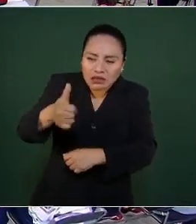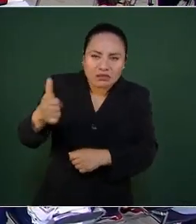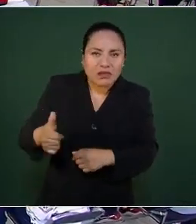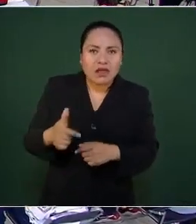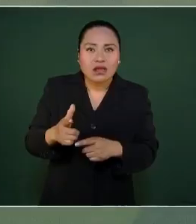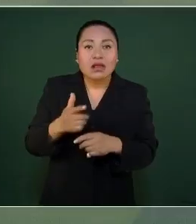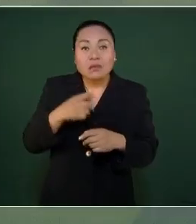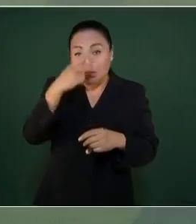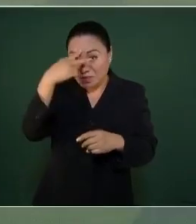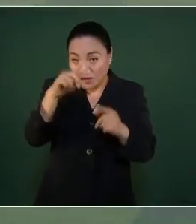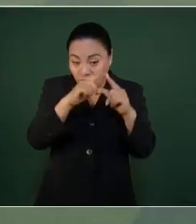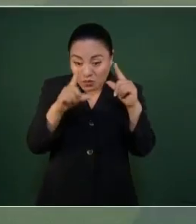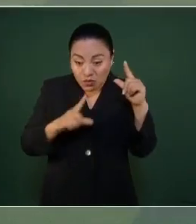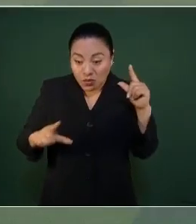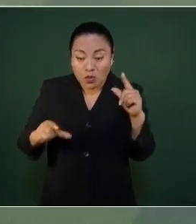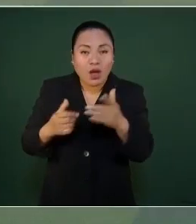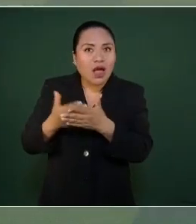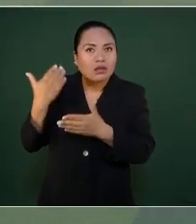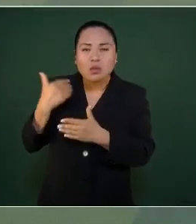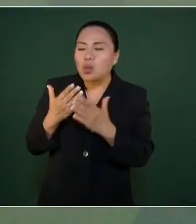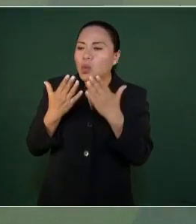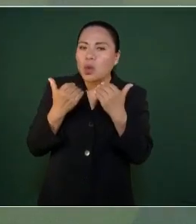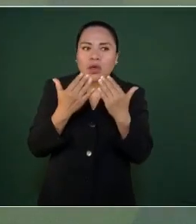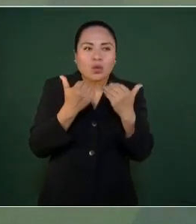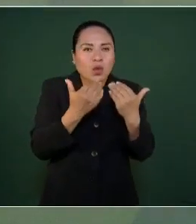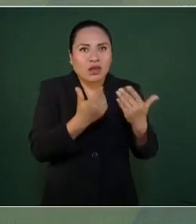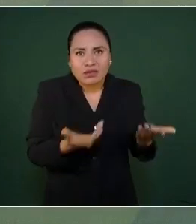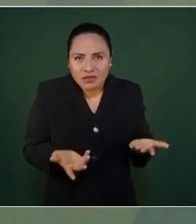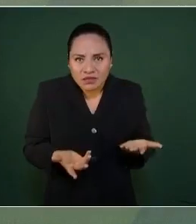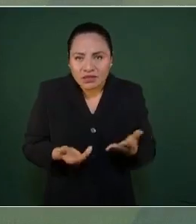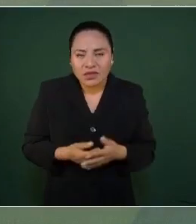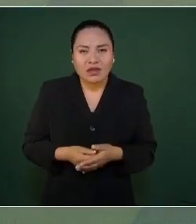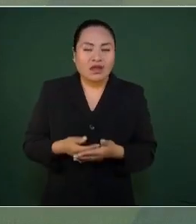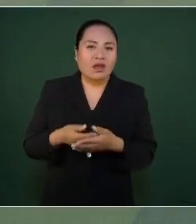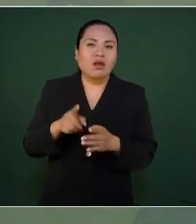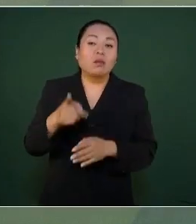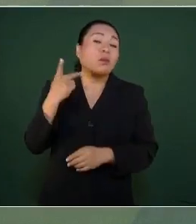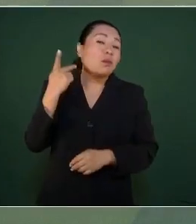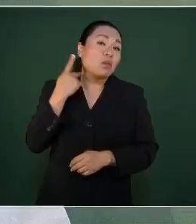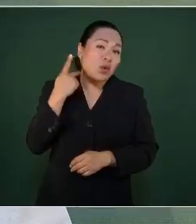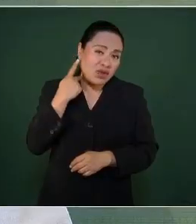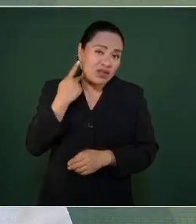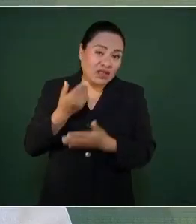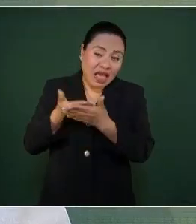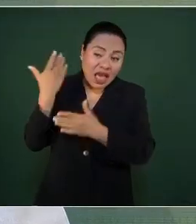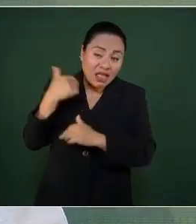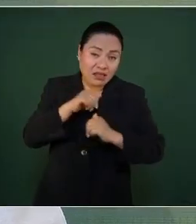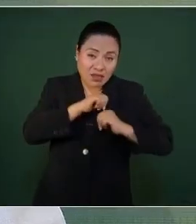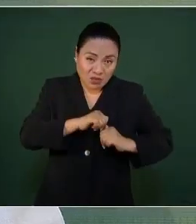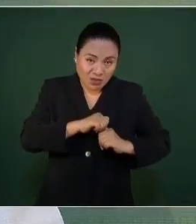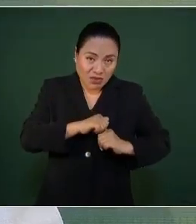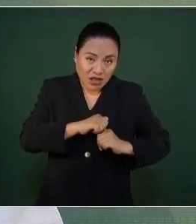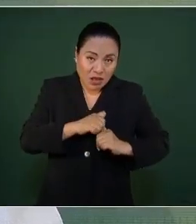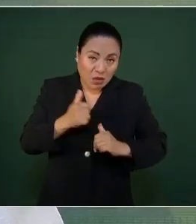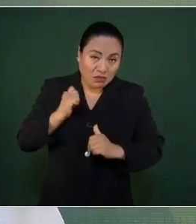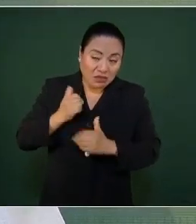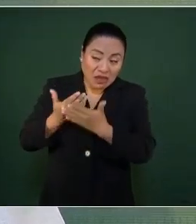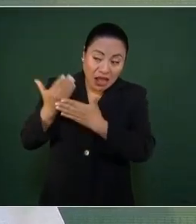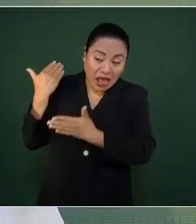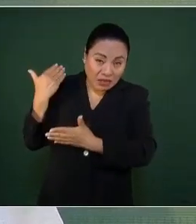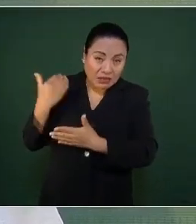porque durante la aplicación de la política neoliberal,